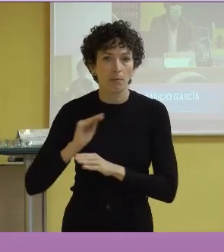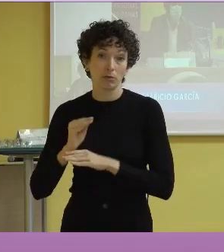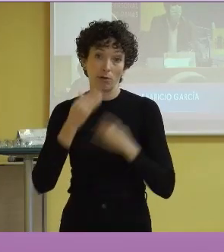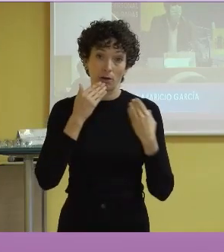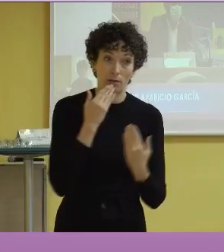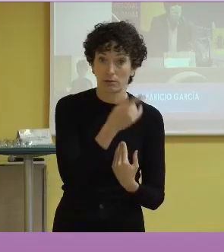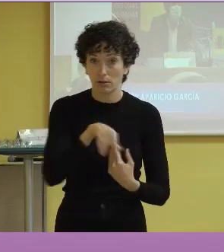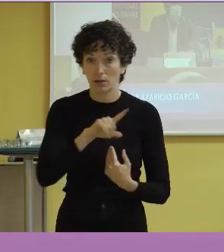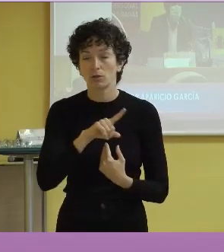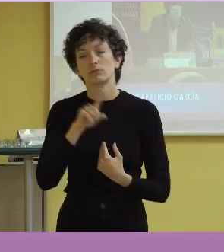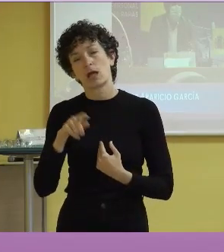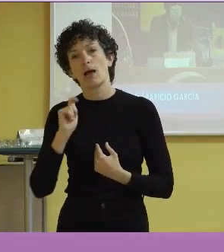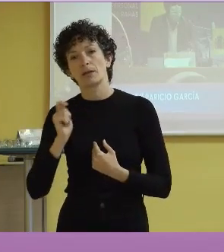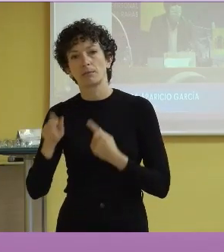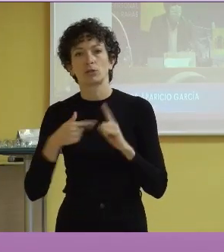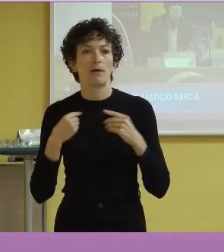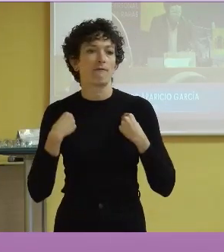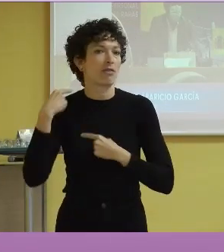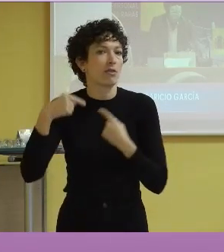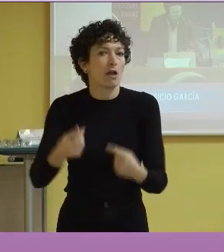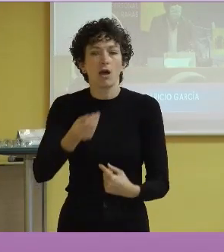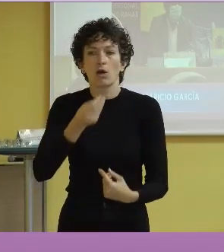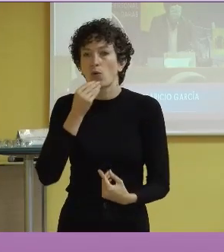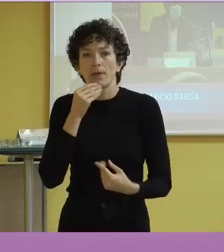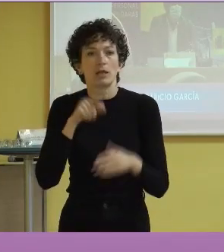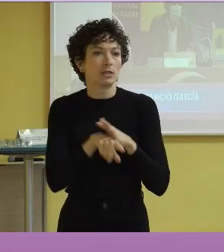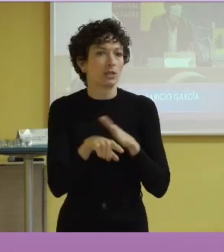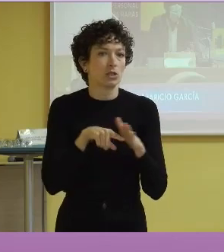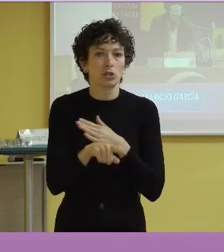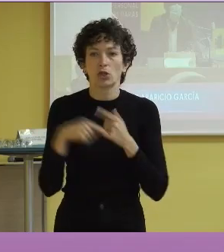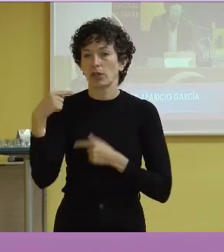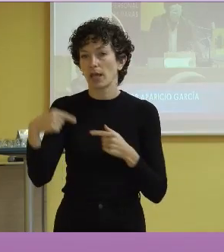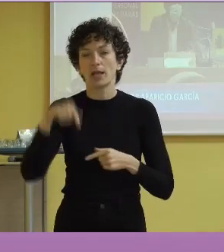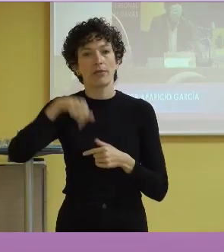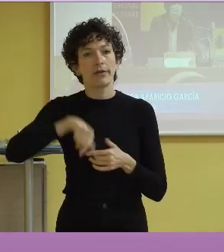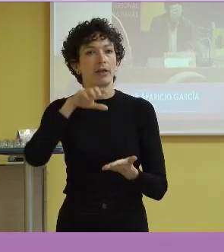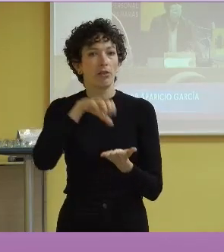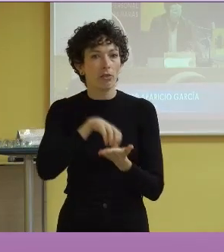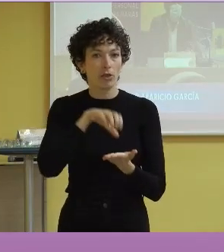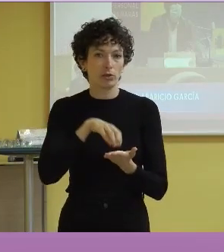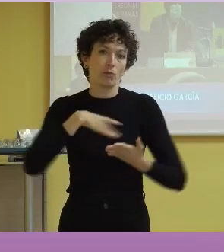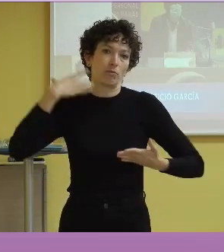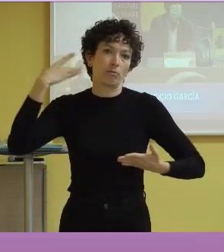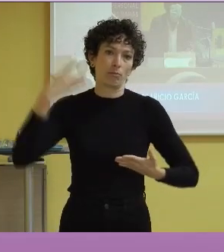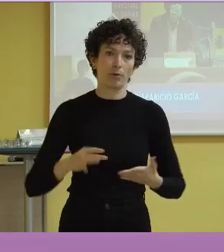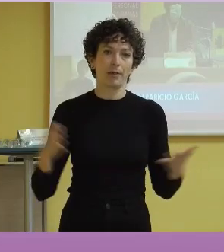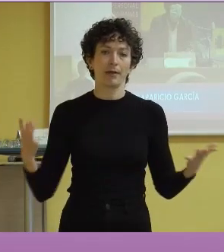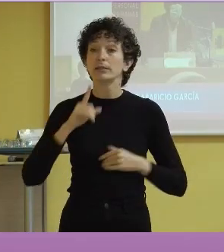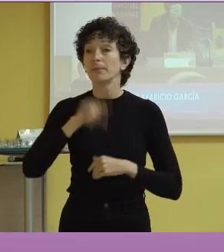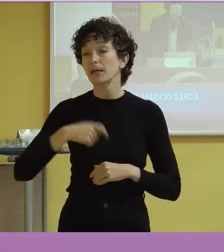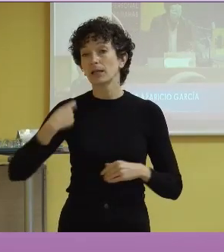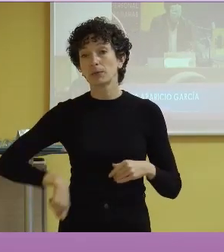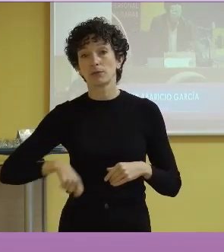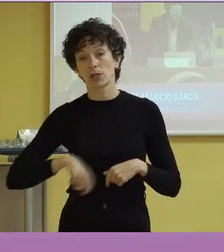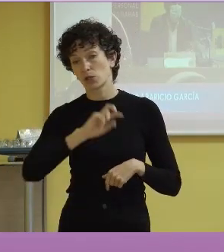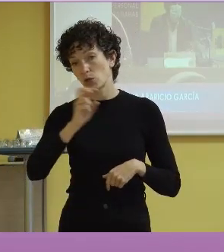los apartamentos y la vida diaria, las comidas y la gestión diaria del centro también se haga realidad. Y al resto de profesionales del